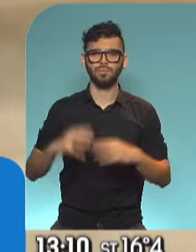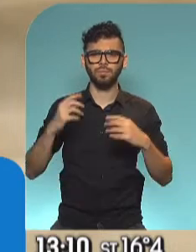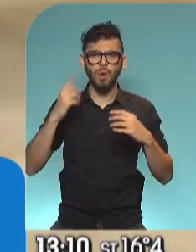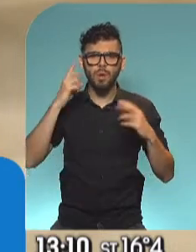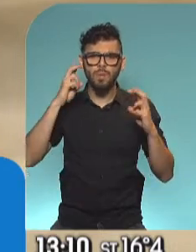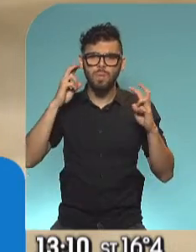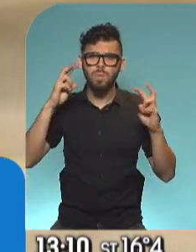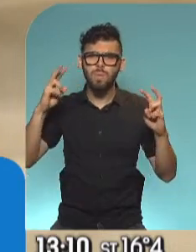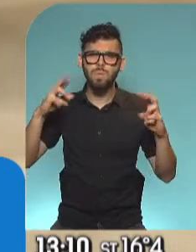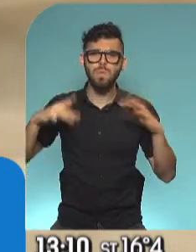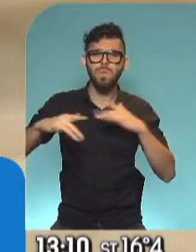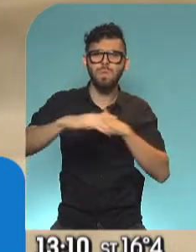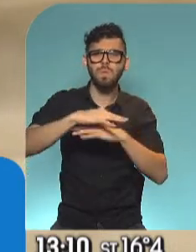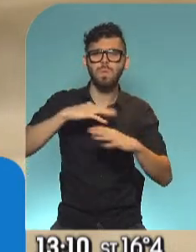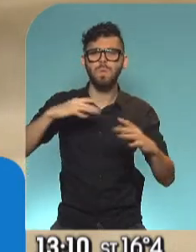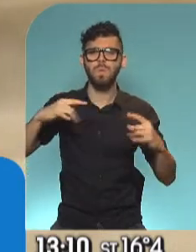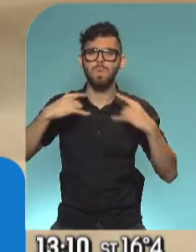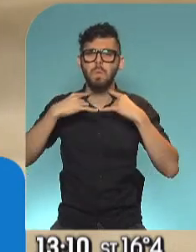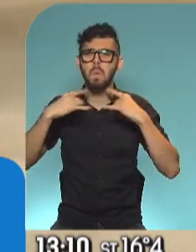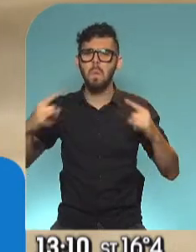Empieza un abucheo.